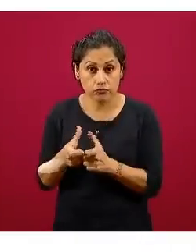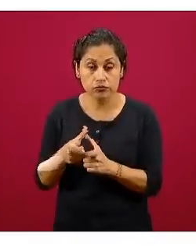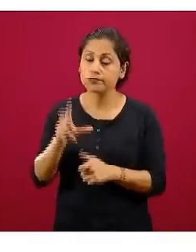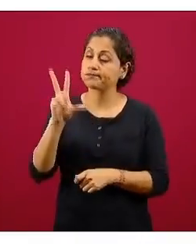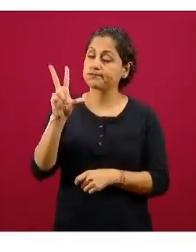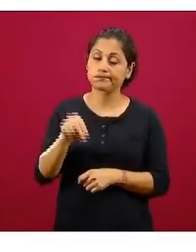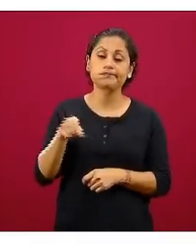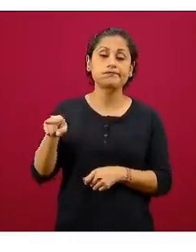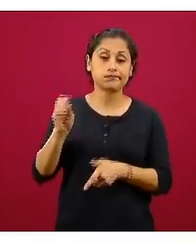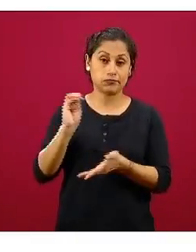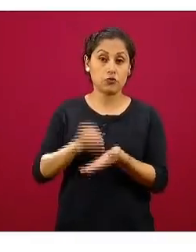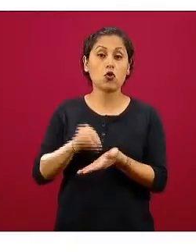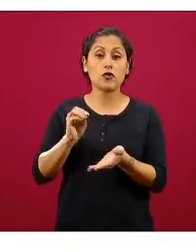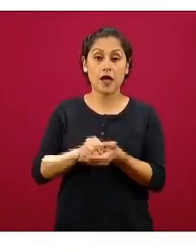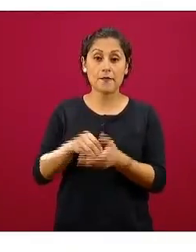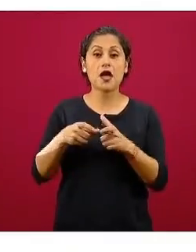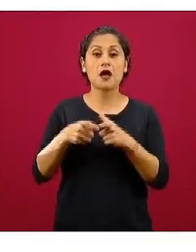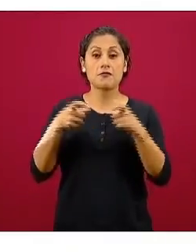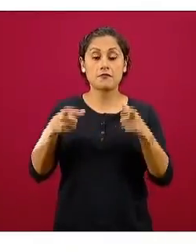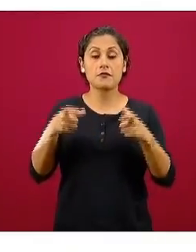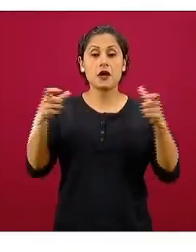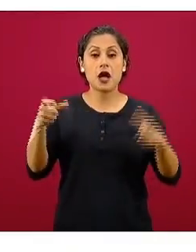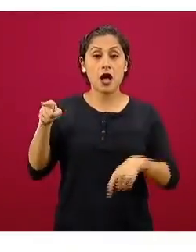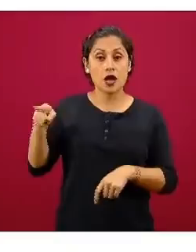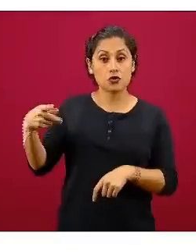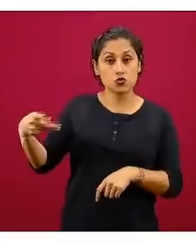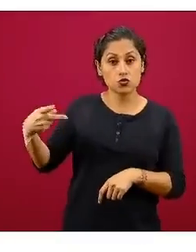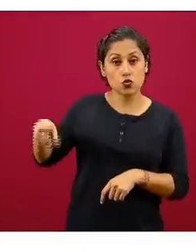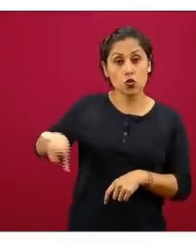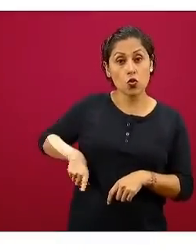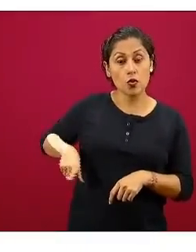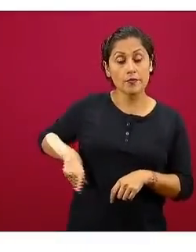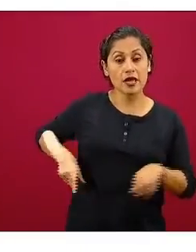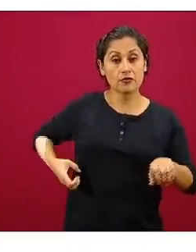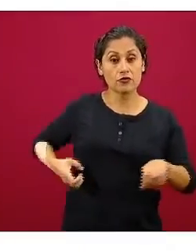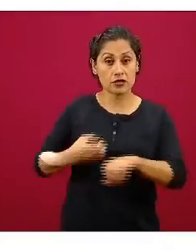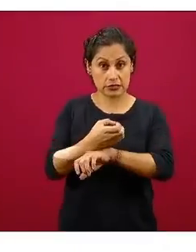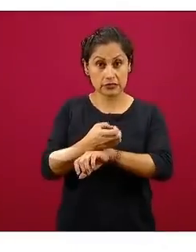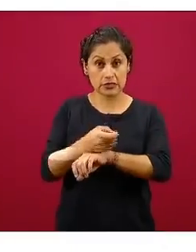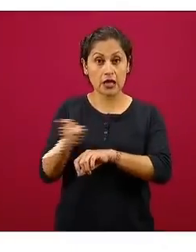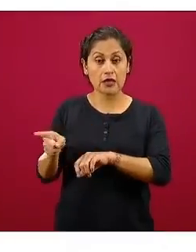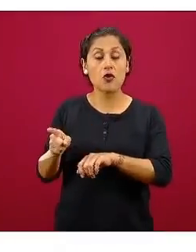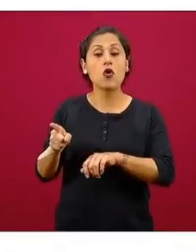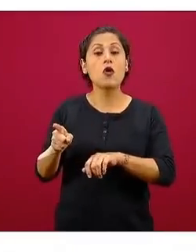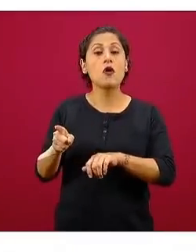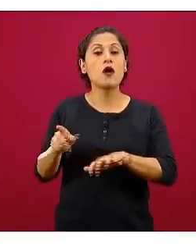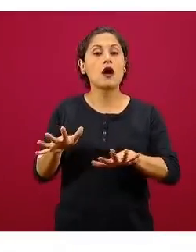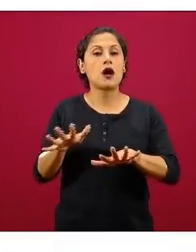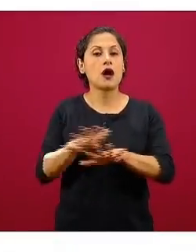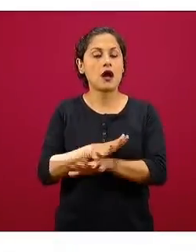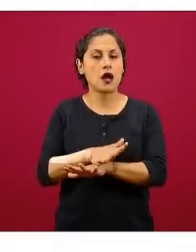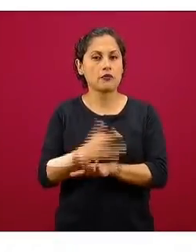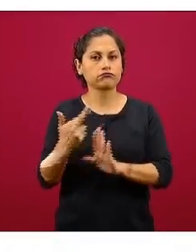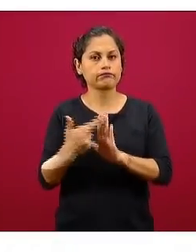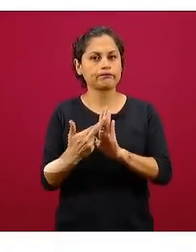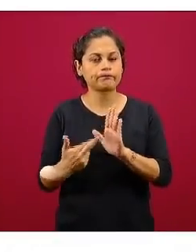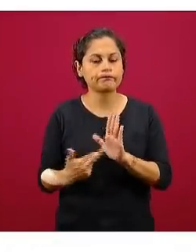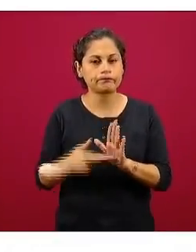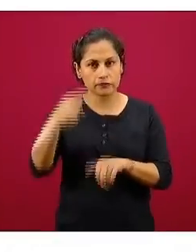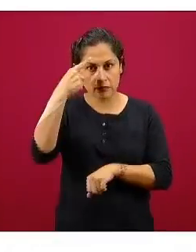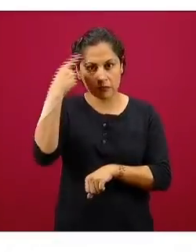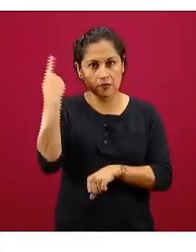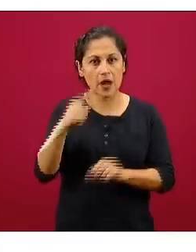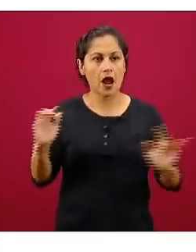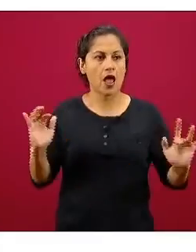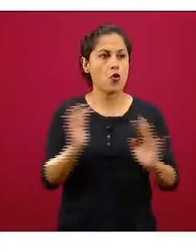descendente. Algunas modificaciones que hizo el gobierno del estado para lograr la reducción de la movilidad